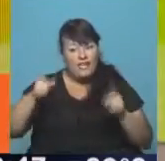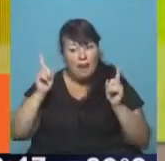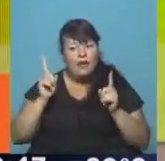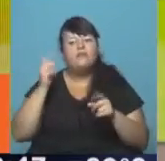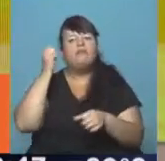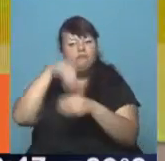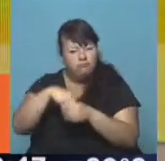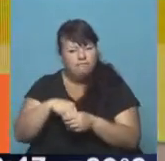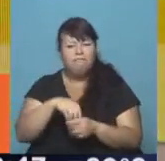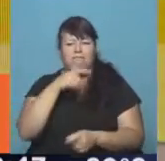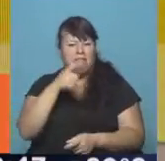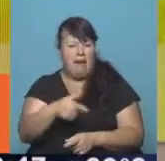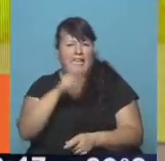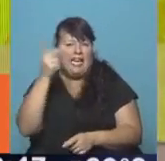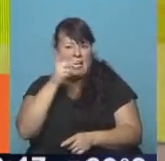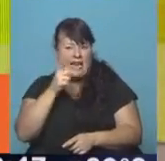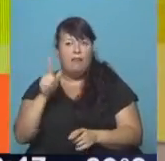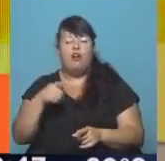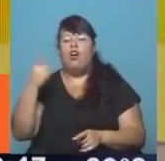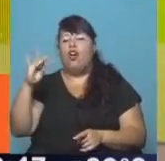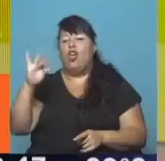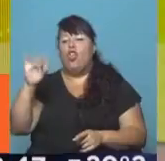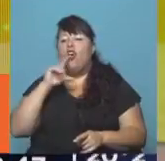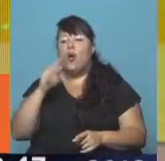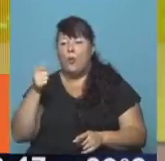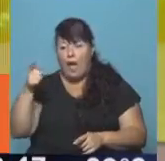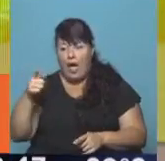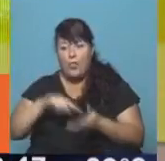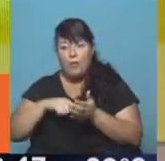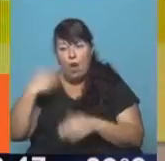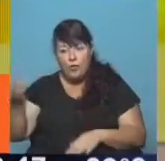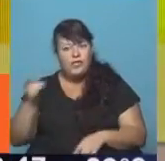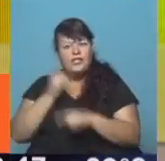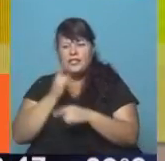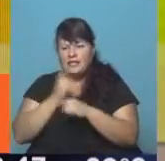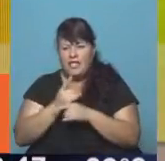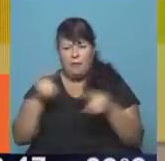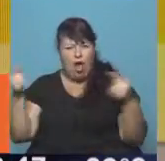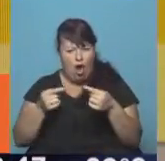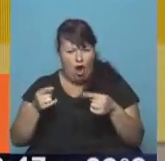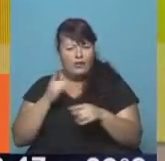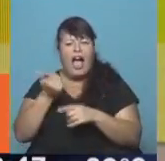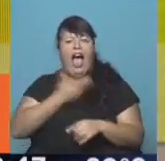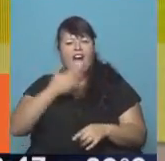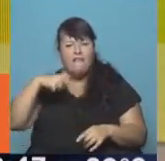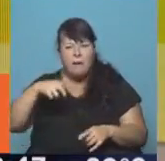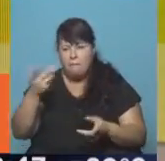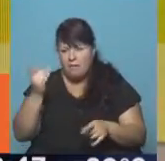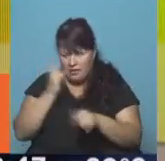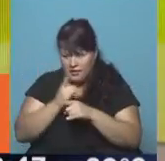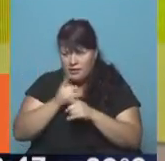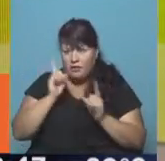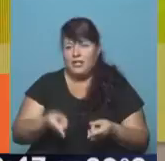participando y sospechados de que medimos por ejemplo dogma en la provincia de buenos aires siempre tuvo la vereda de enfrente o la fe que